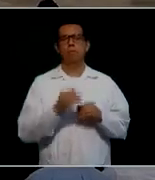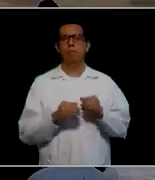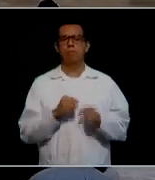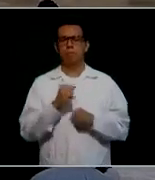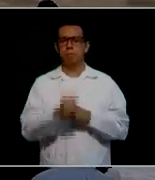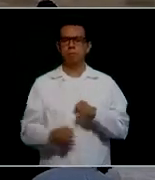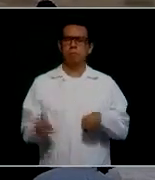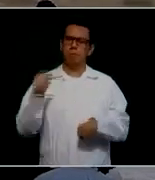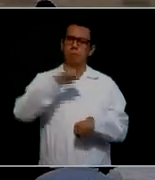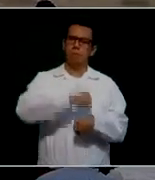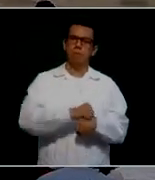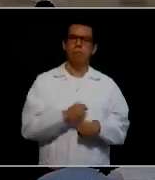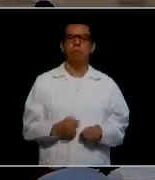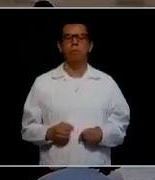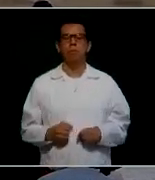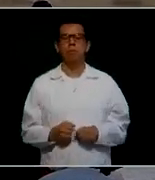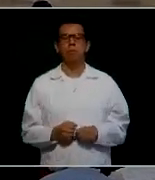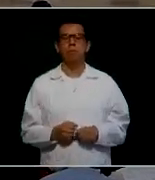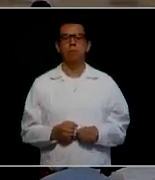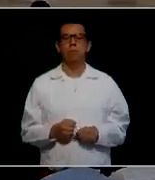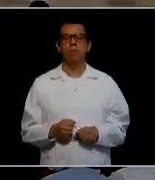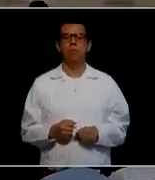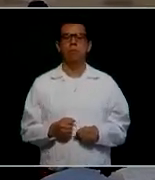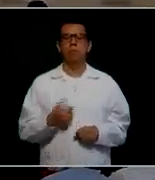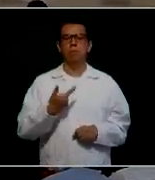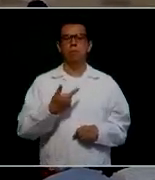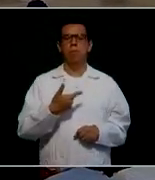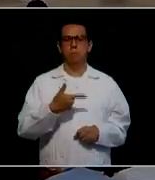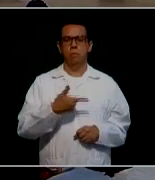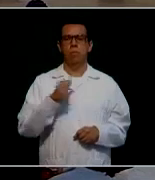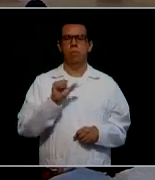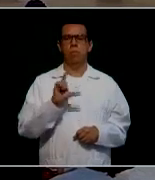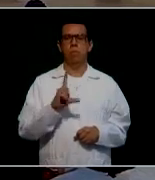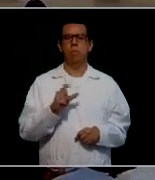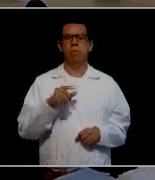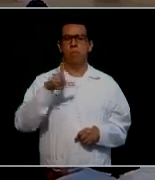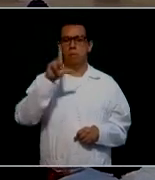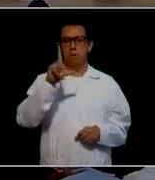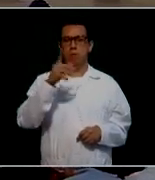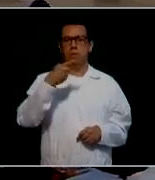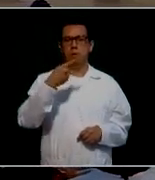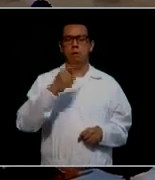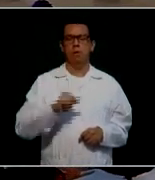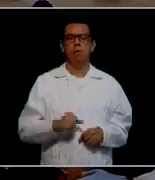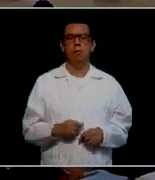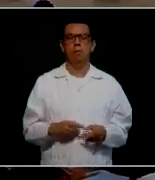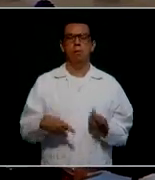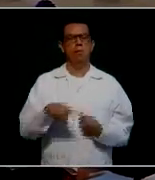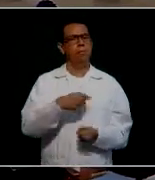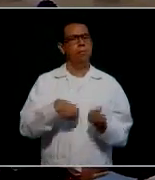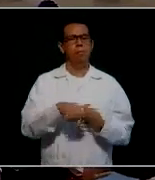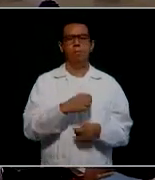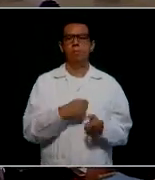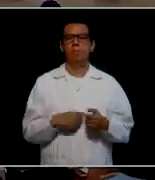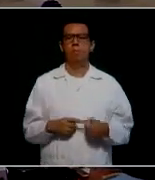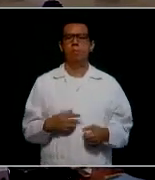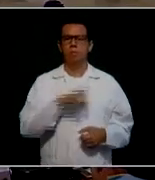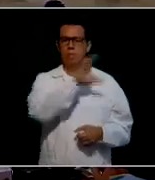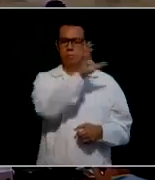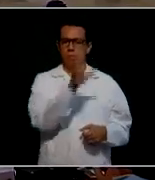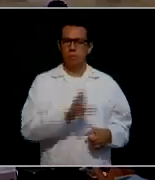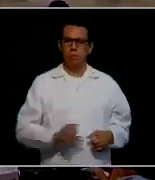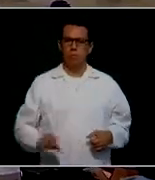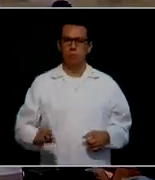presentando puntualmente el tema de gas LP en todo el país, tanto de